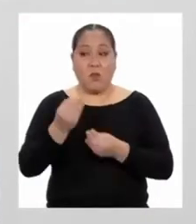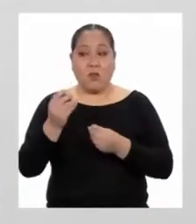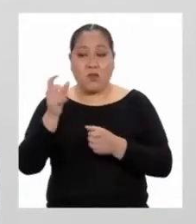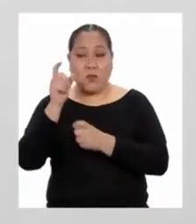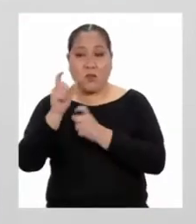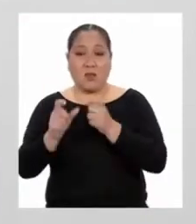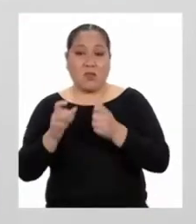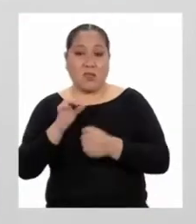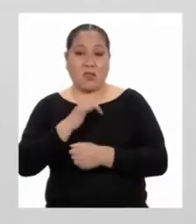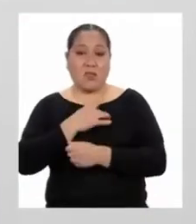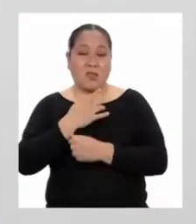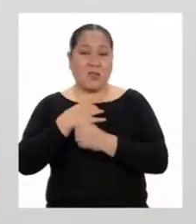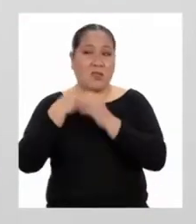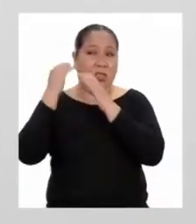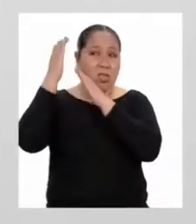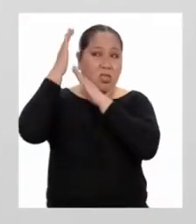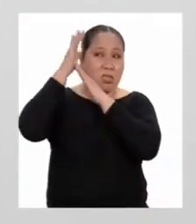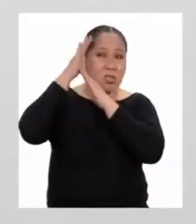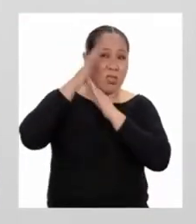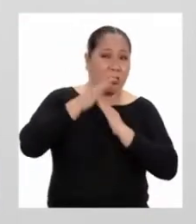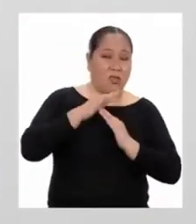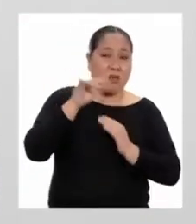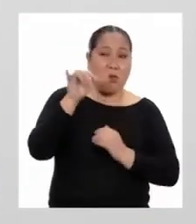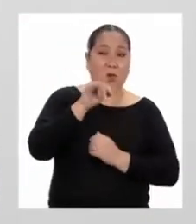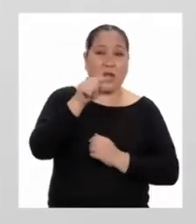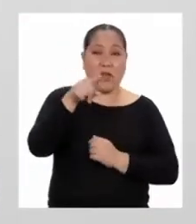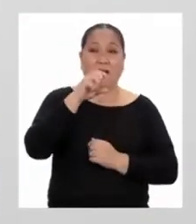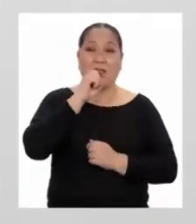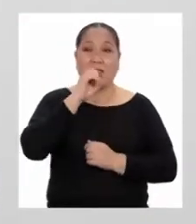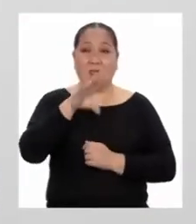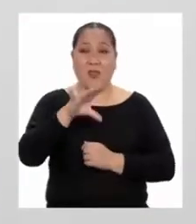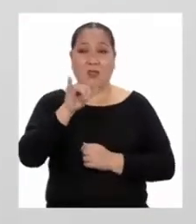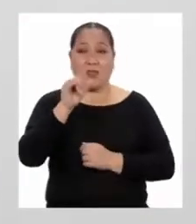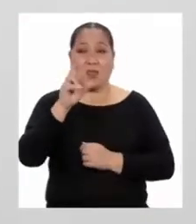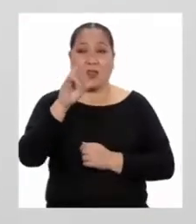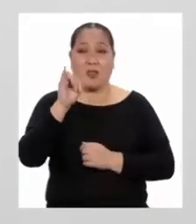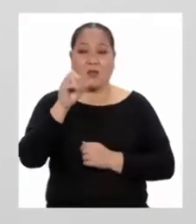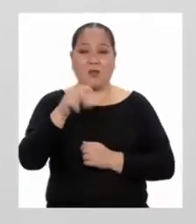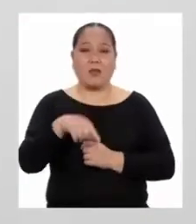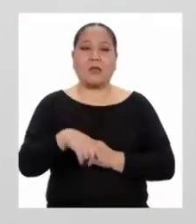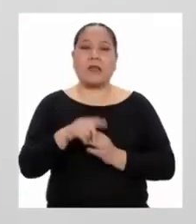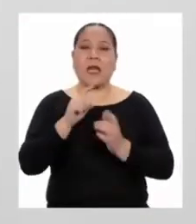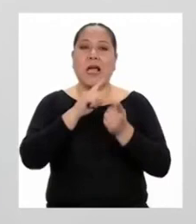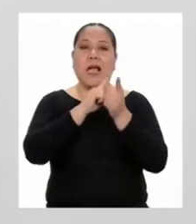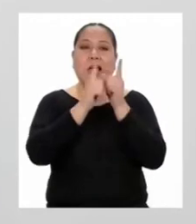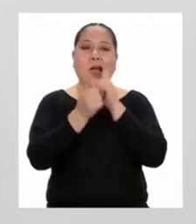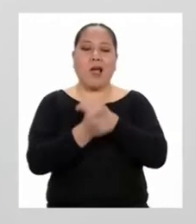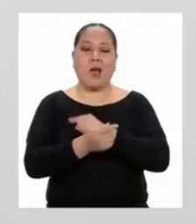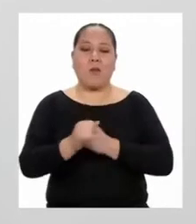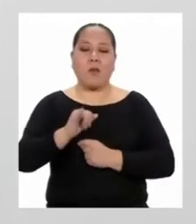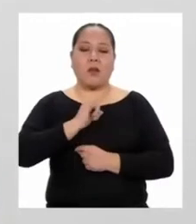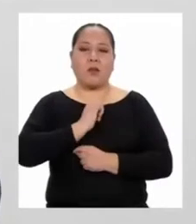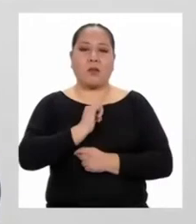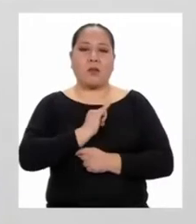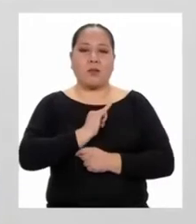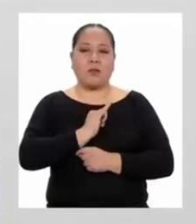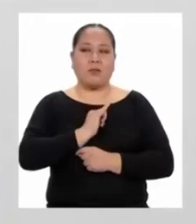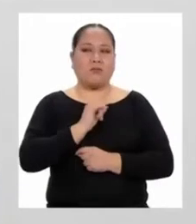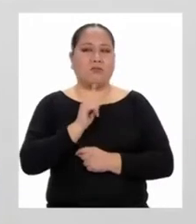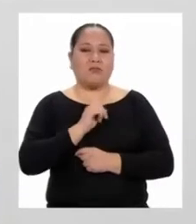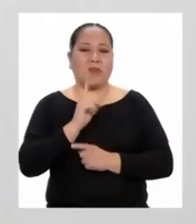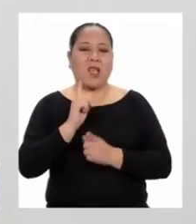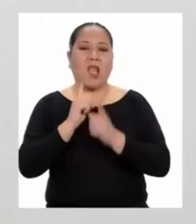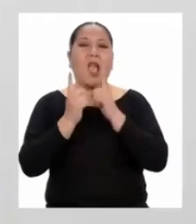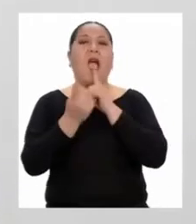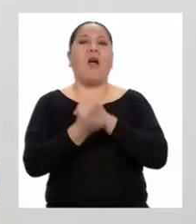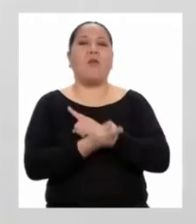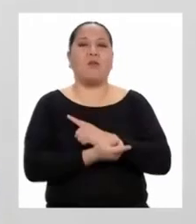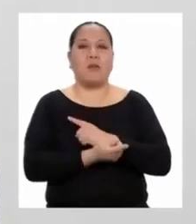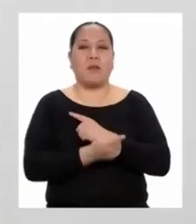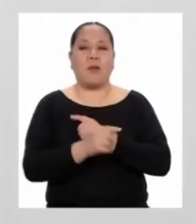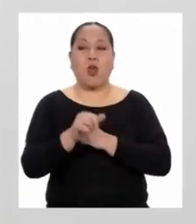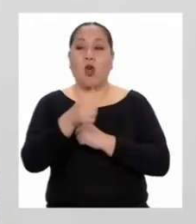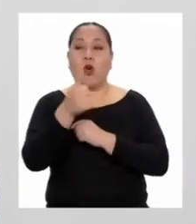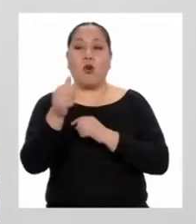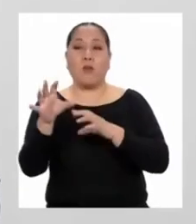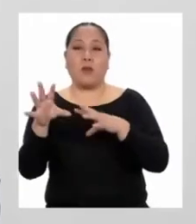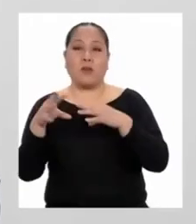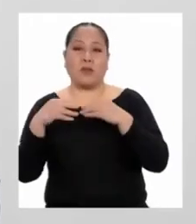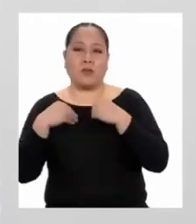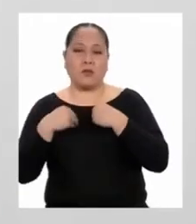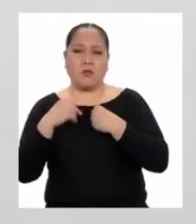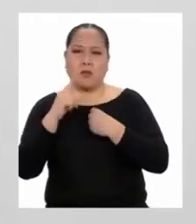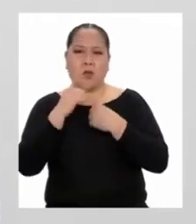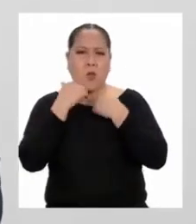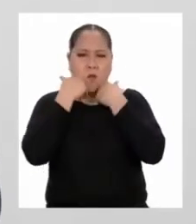discriminados, como bien dijo Yaremis, optan por cambiar su identidad por otra para ser aceptados. No porque